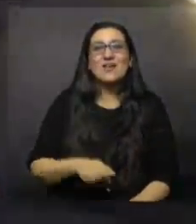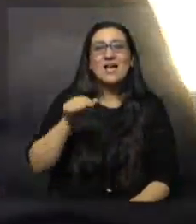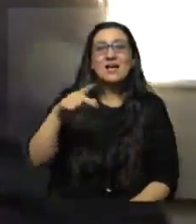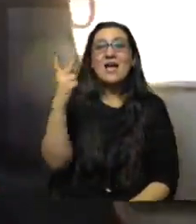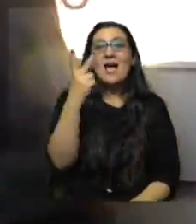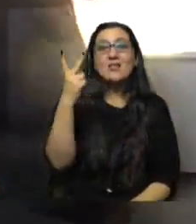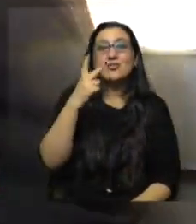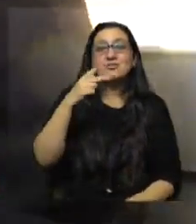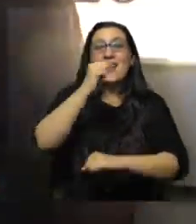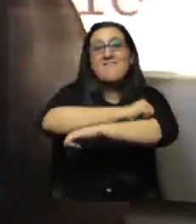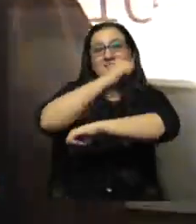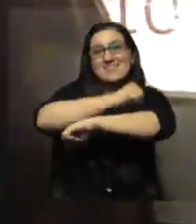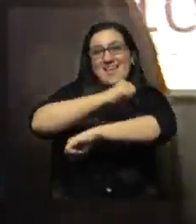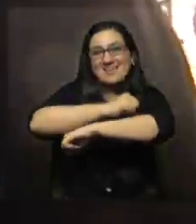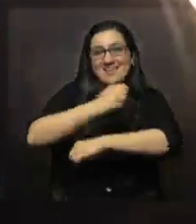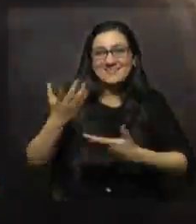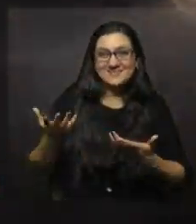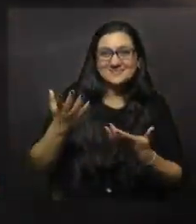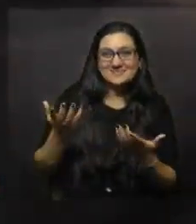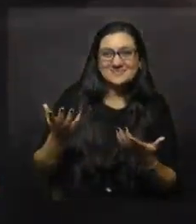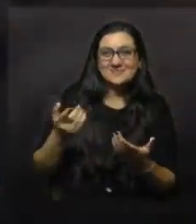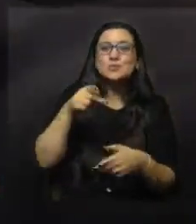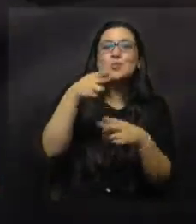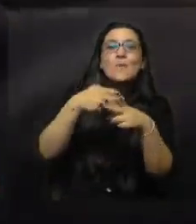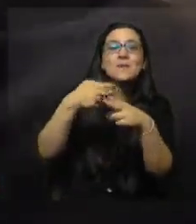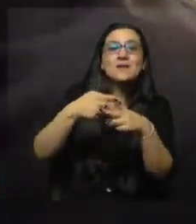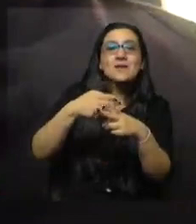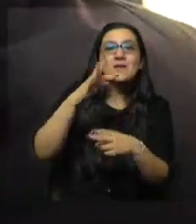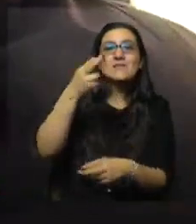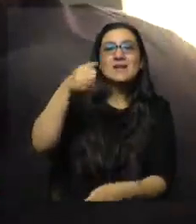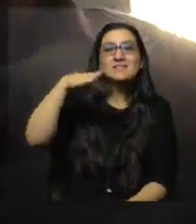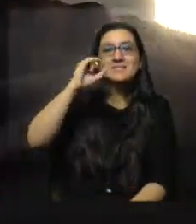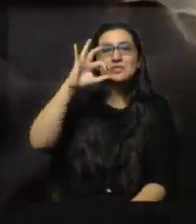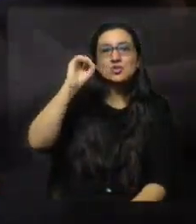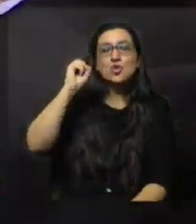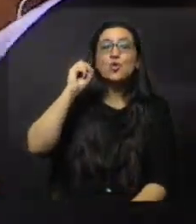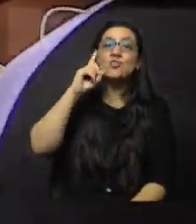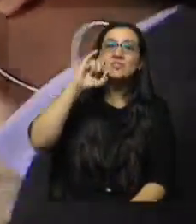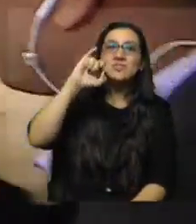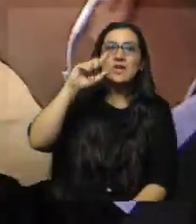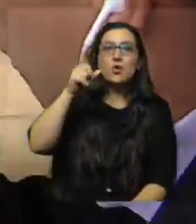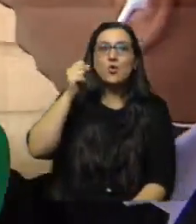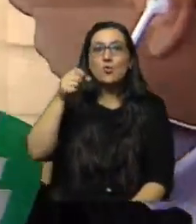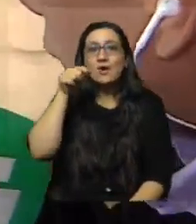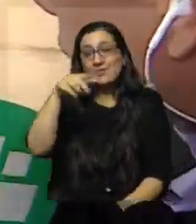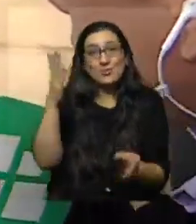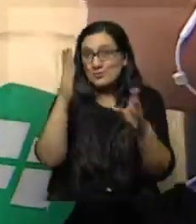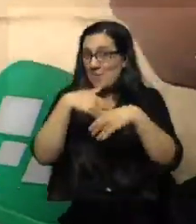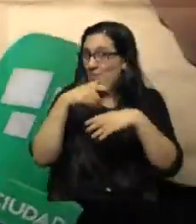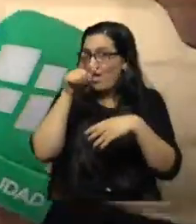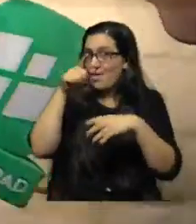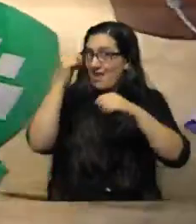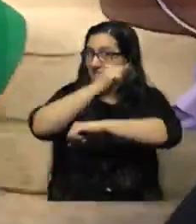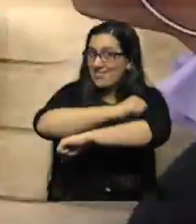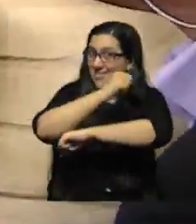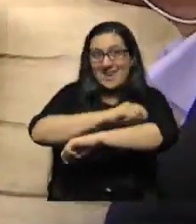dos colgados de la ventana. Estos muchachos, ¿cómo es su nombre? Francisco. Diego. Ustedes saben que esto no se puede hacer, estar ahí en la